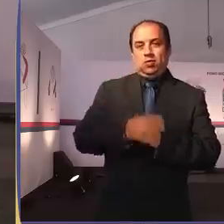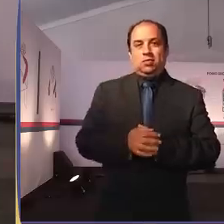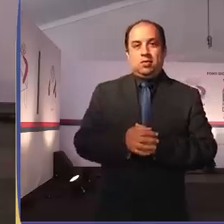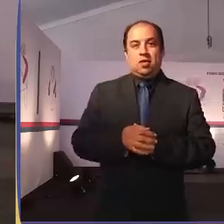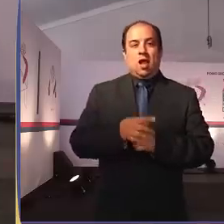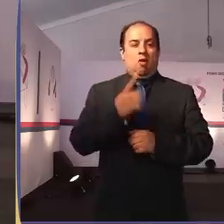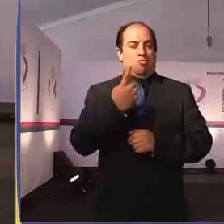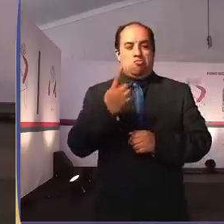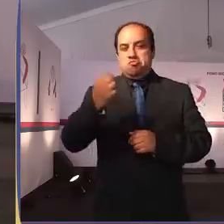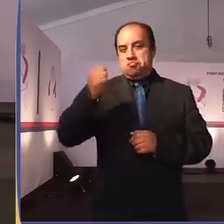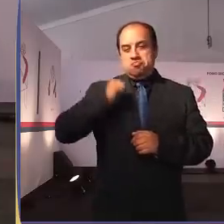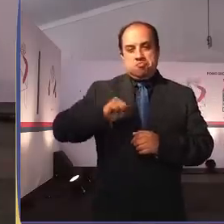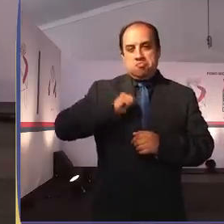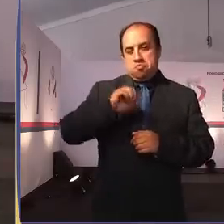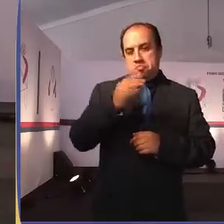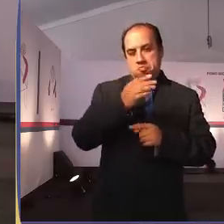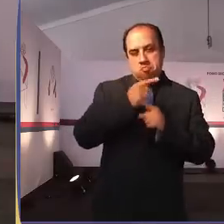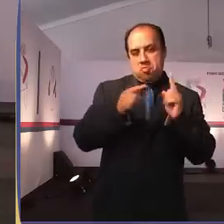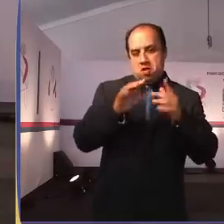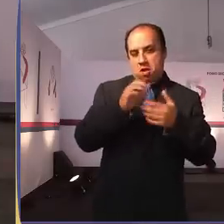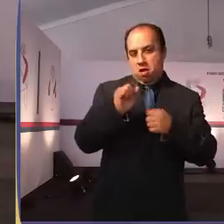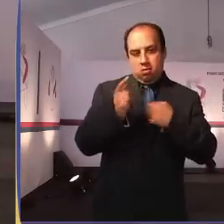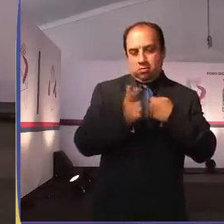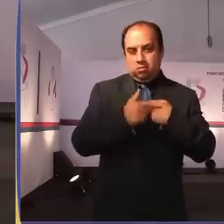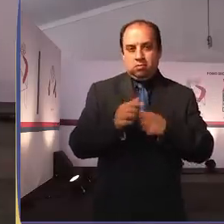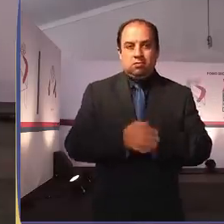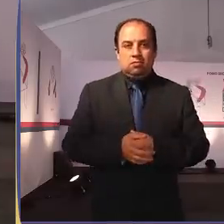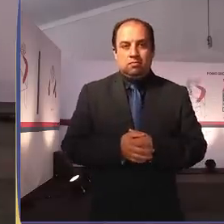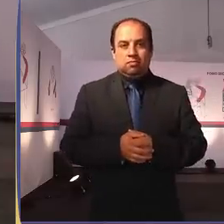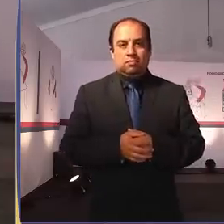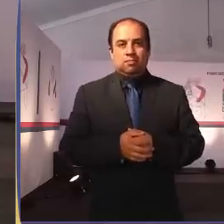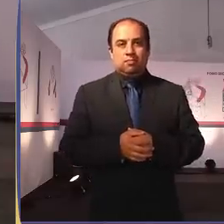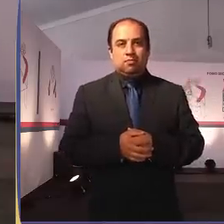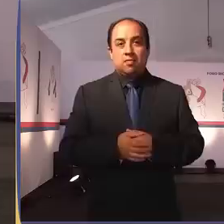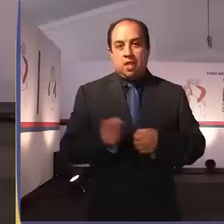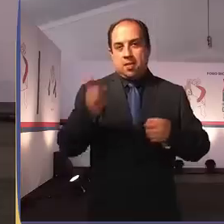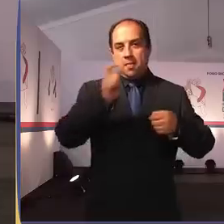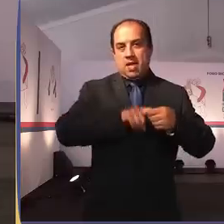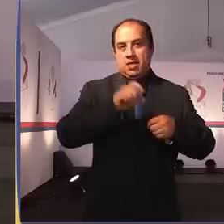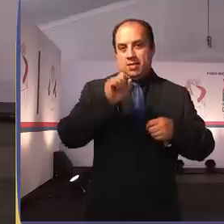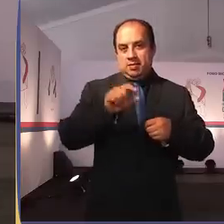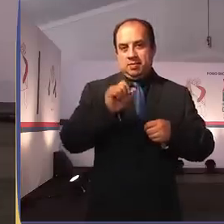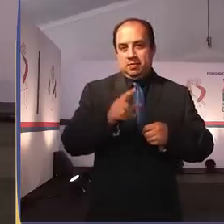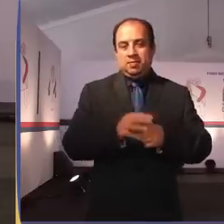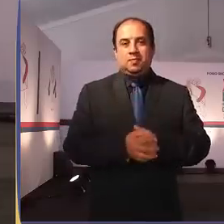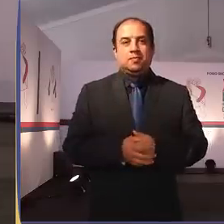un siglo y cacho. Y dice… Bueno, sumar también da flojera. A ver.